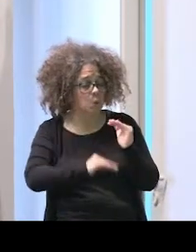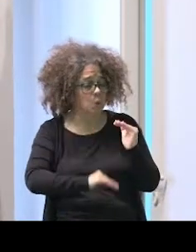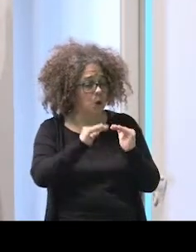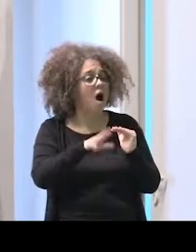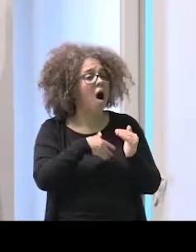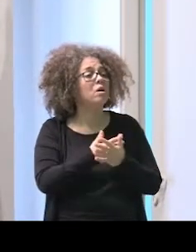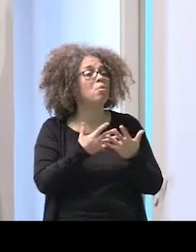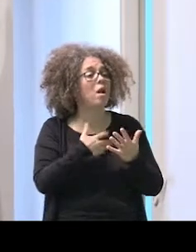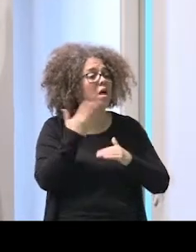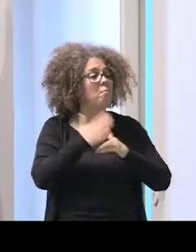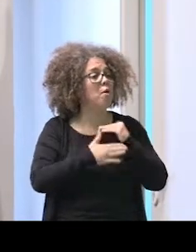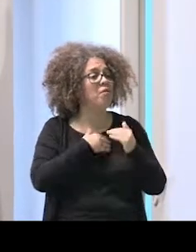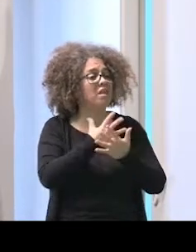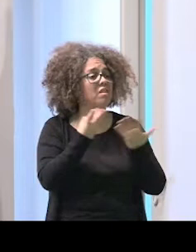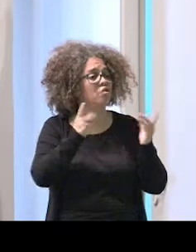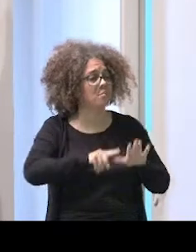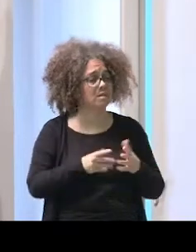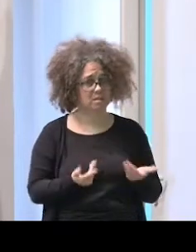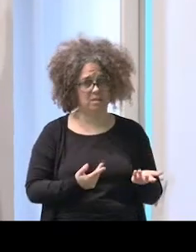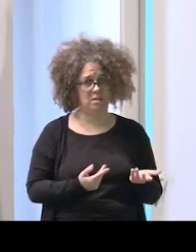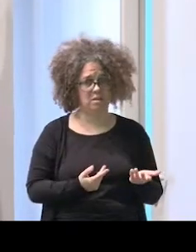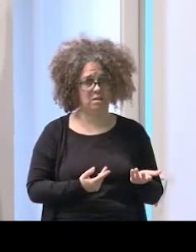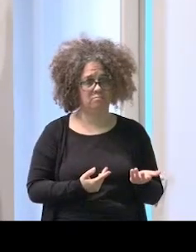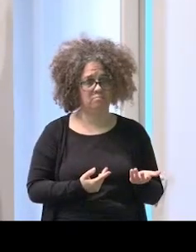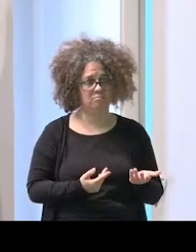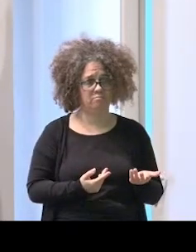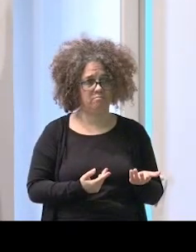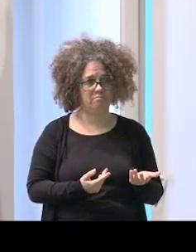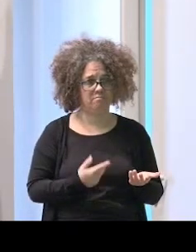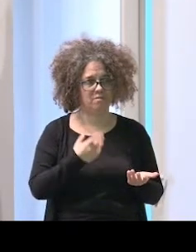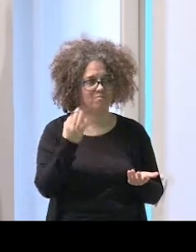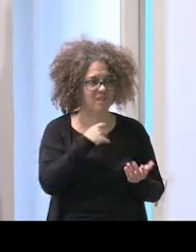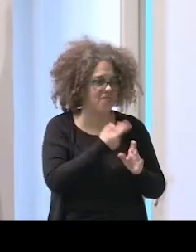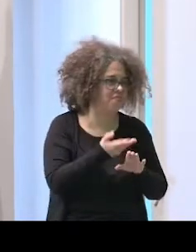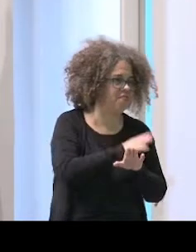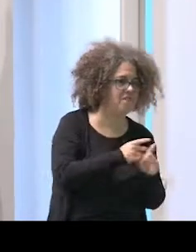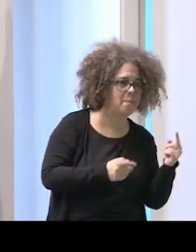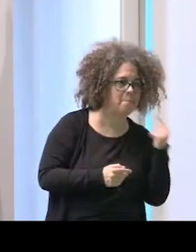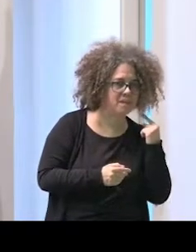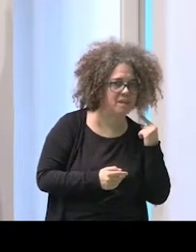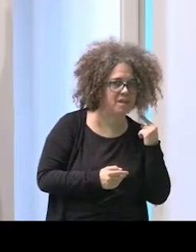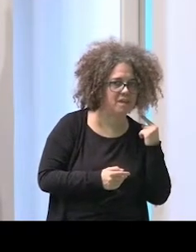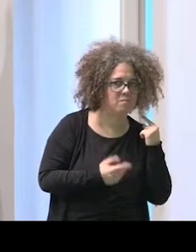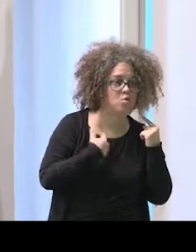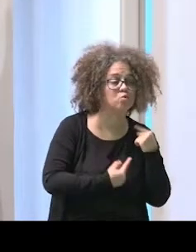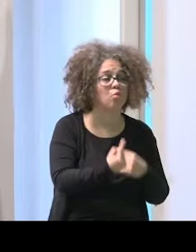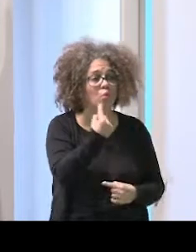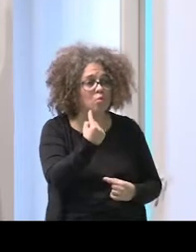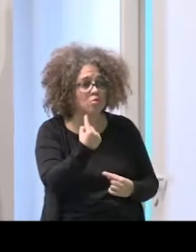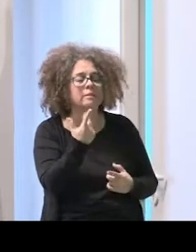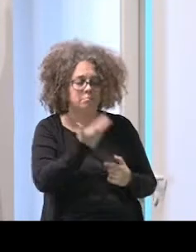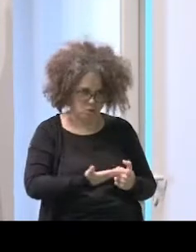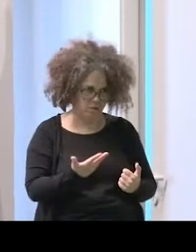estudio. Tú la detección la tienes que hacer bilateral porque te puede fallar solo un oído. Y eso ya hemos visto que tiene importancia.